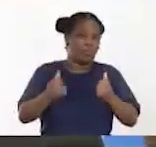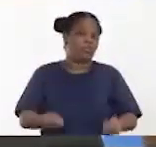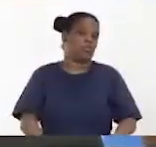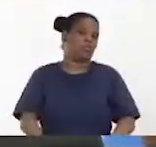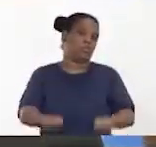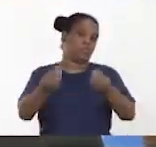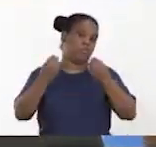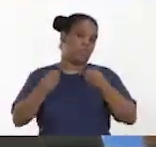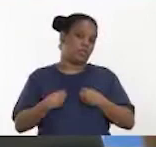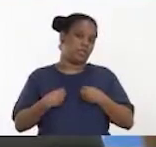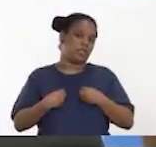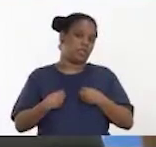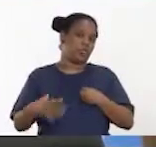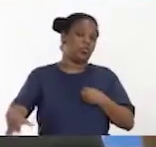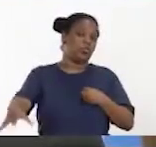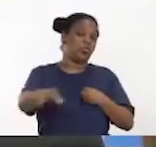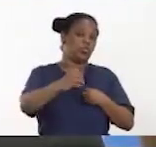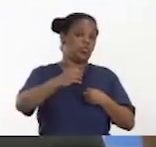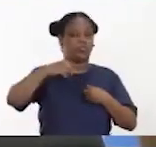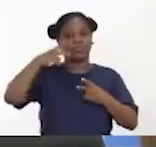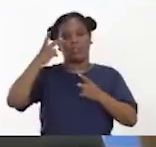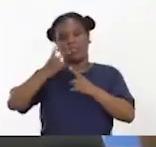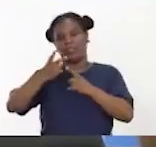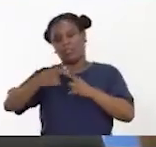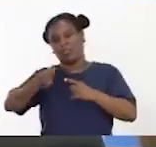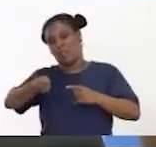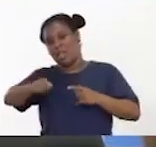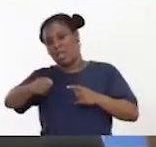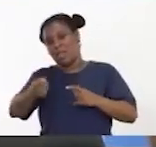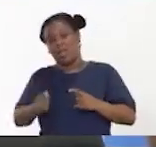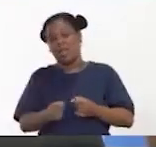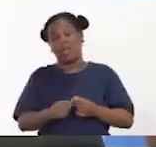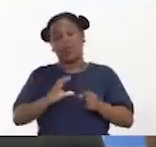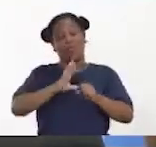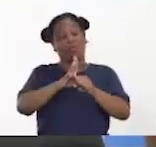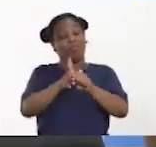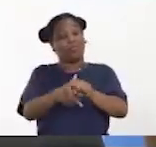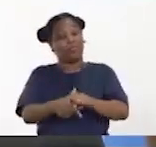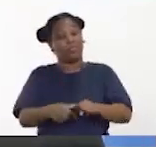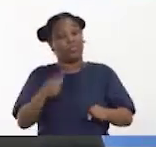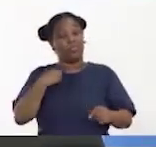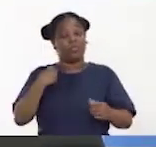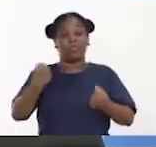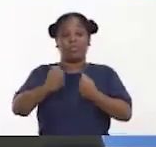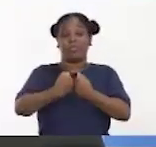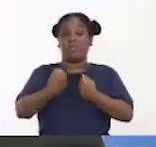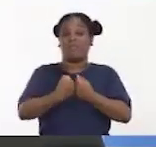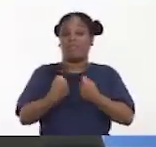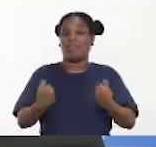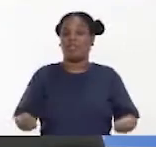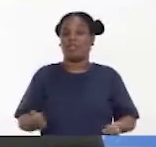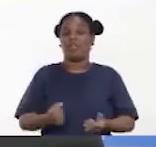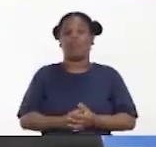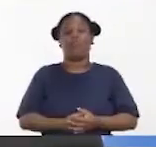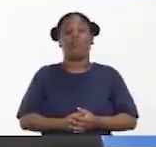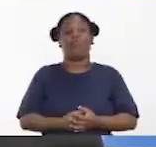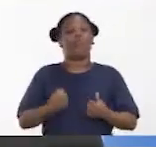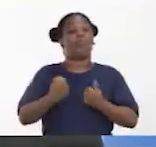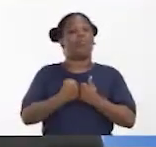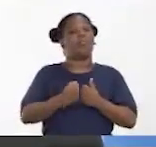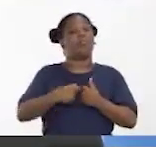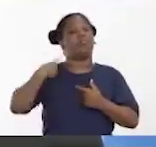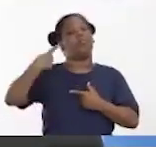de información que nos está brindando todos los medios de difusión. Por ejemplo, con este virus al que nos estamos enfrentando,